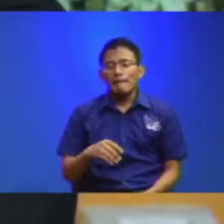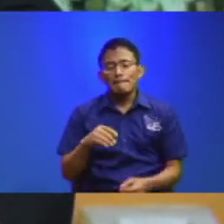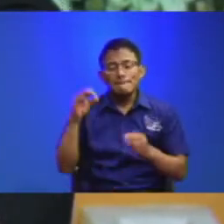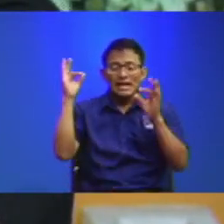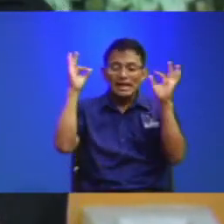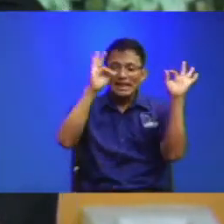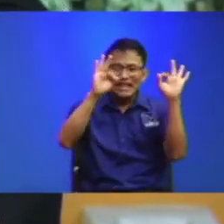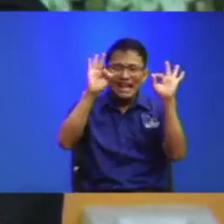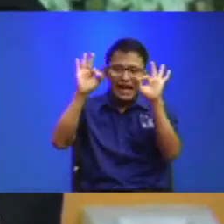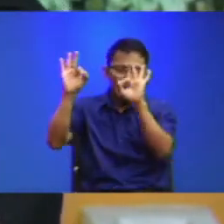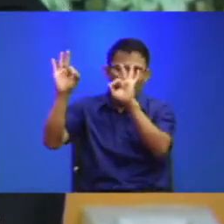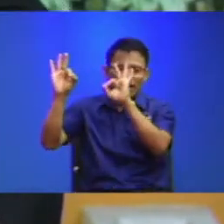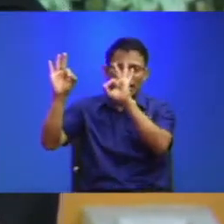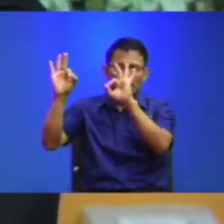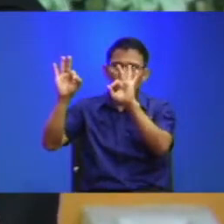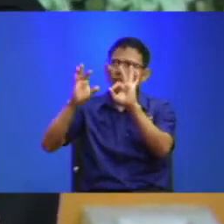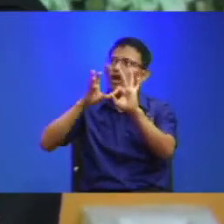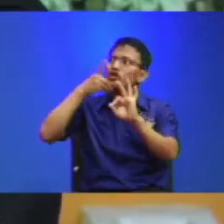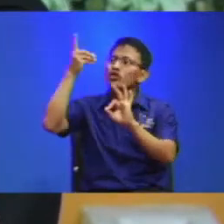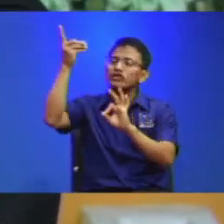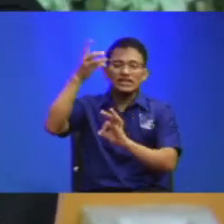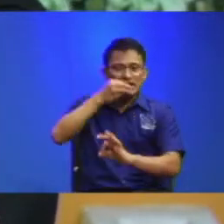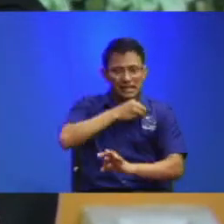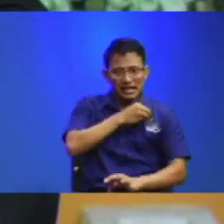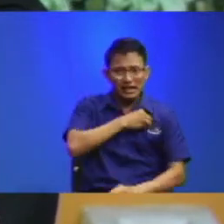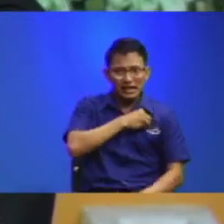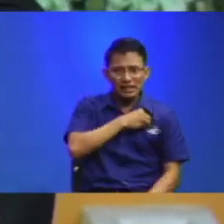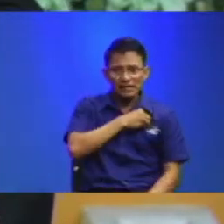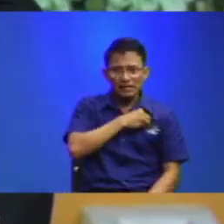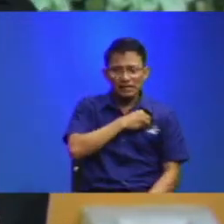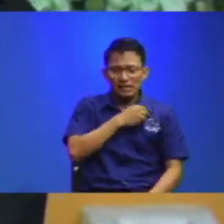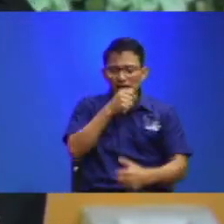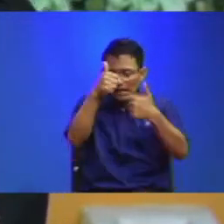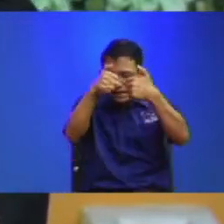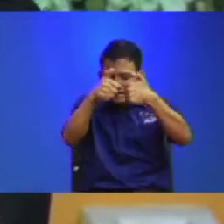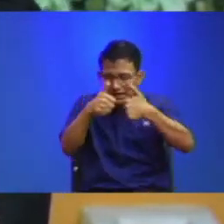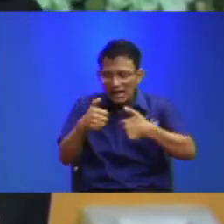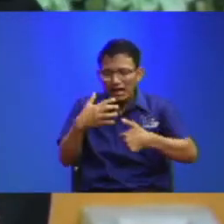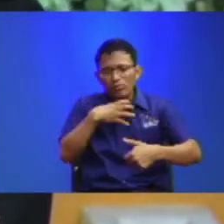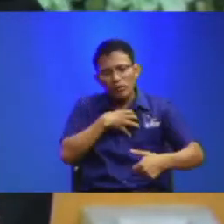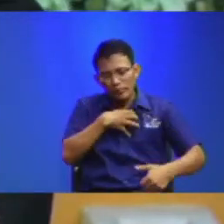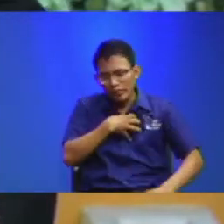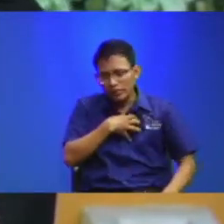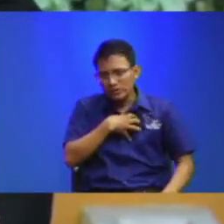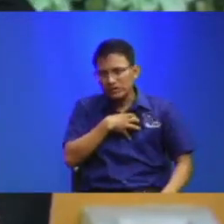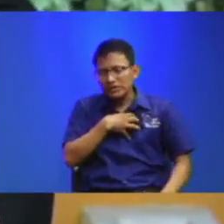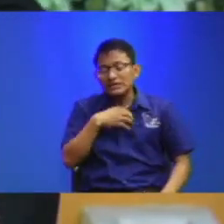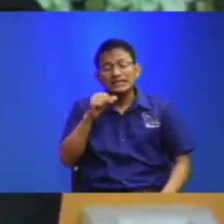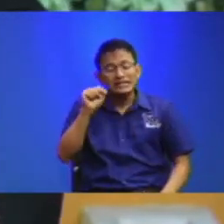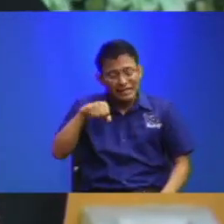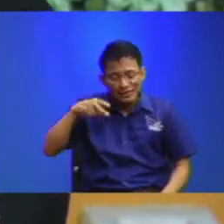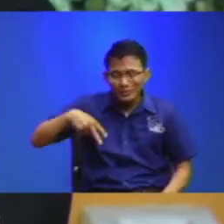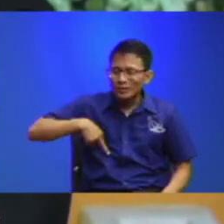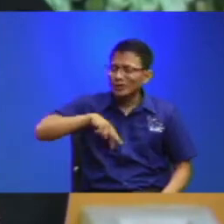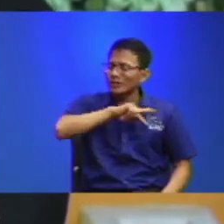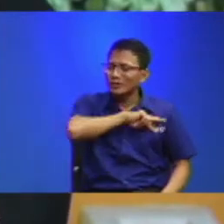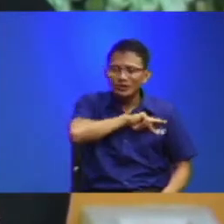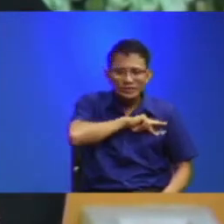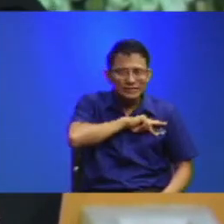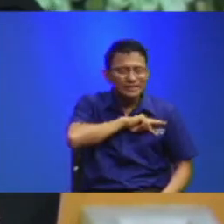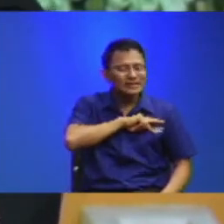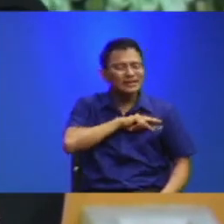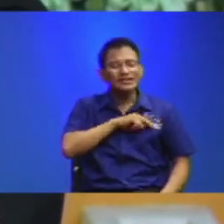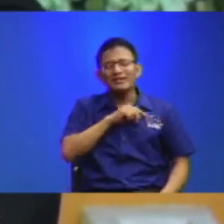palabra y decirles, tenemos que analizar si no hemos fallado en esto, en esto, en esto, en esto. Y si lo hemos hecho, si lo hemos hecho,